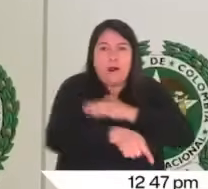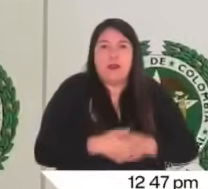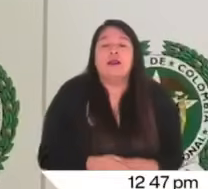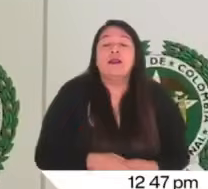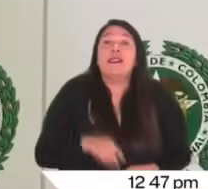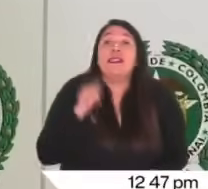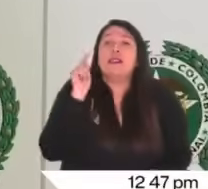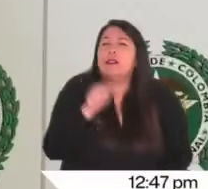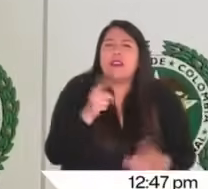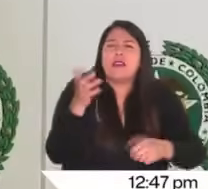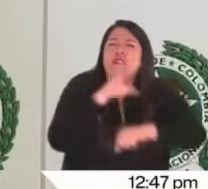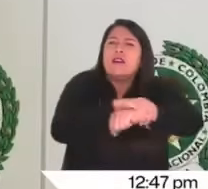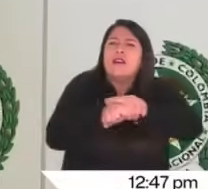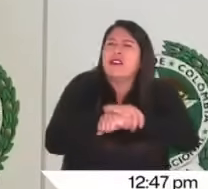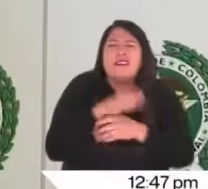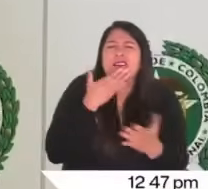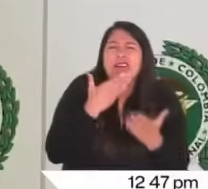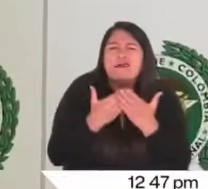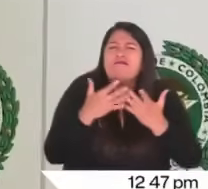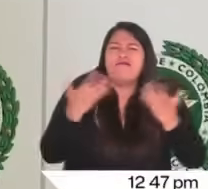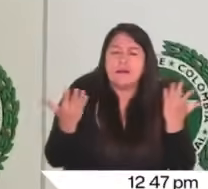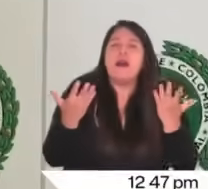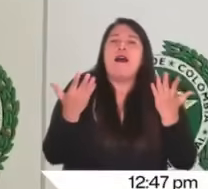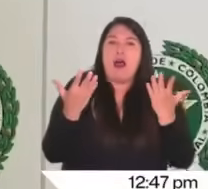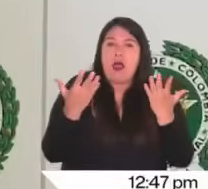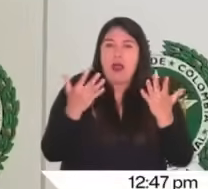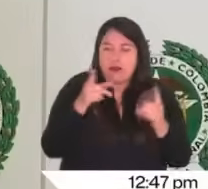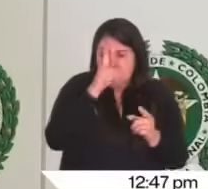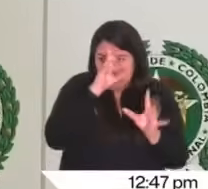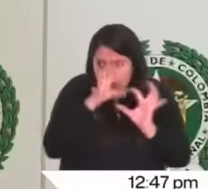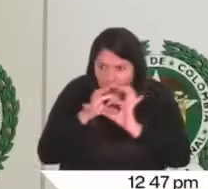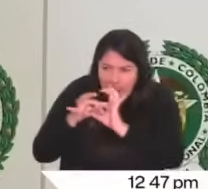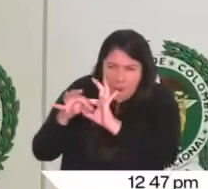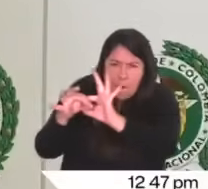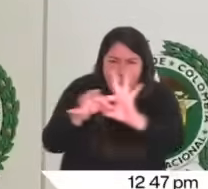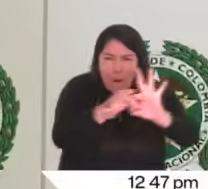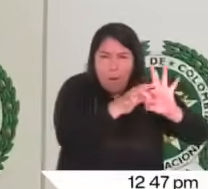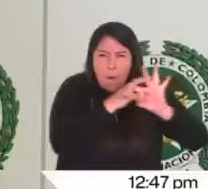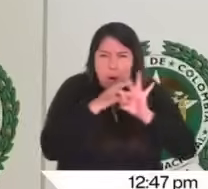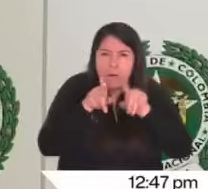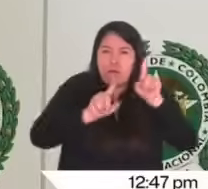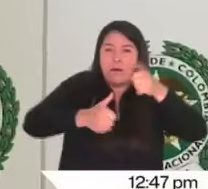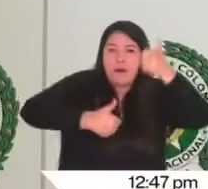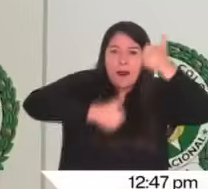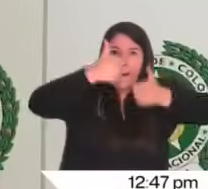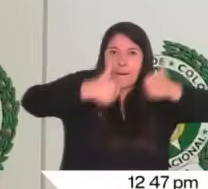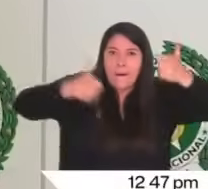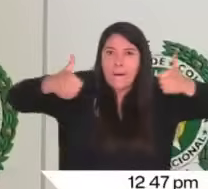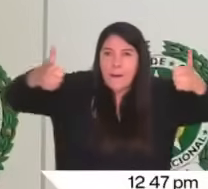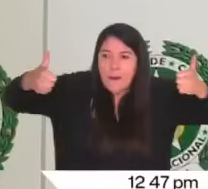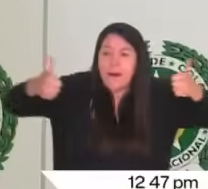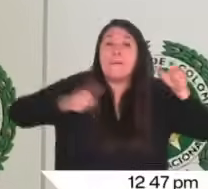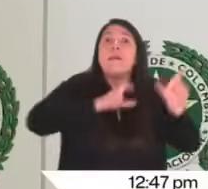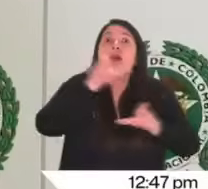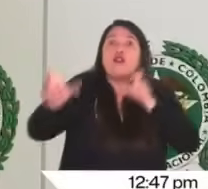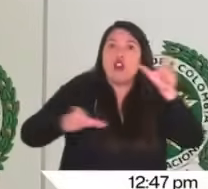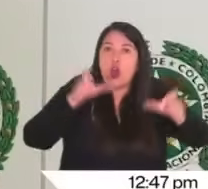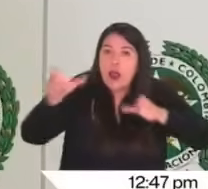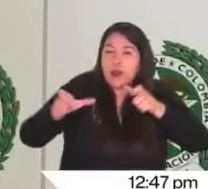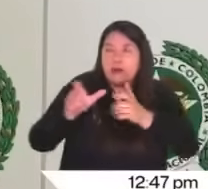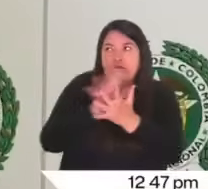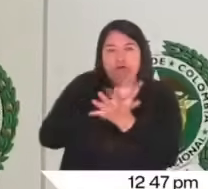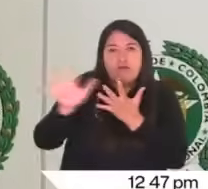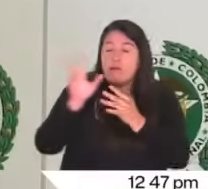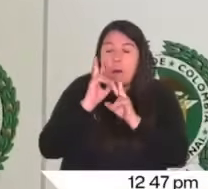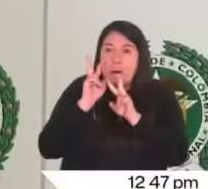operativa se logra gracias a la articulación entre las diferentes autoridades y la comunidad, quien